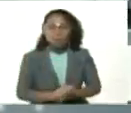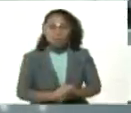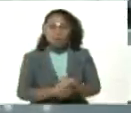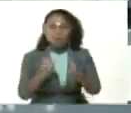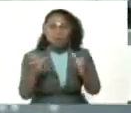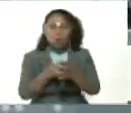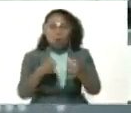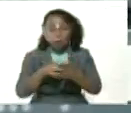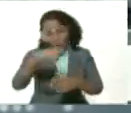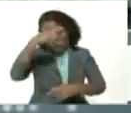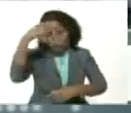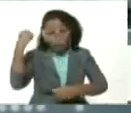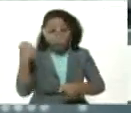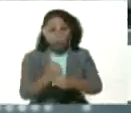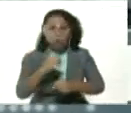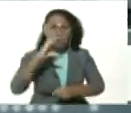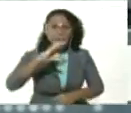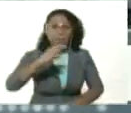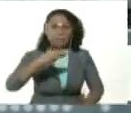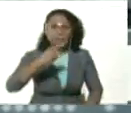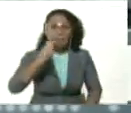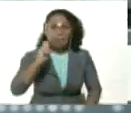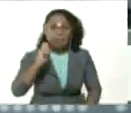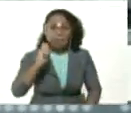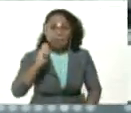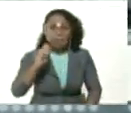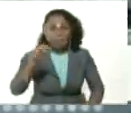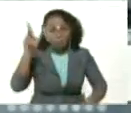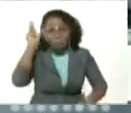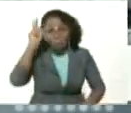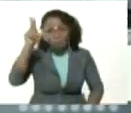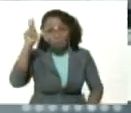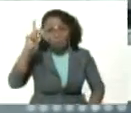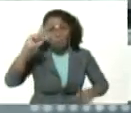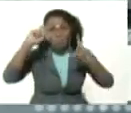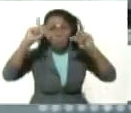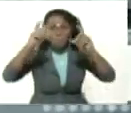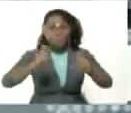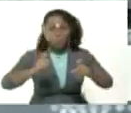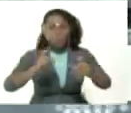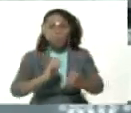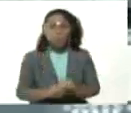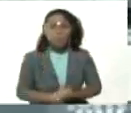obrera, con los CPT, con los profesionales, con los gerentes.